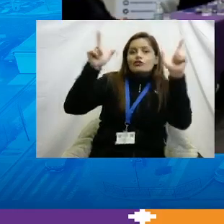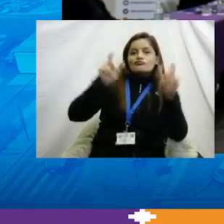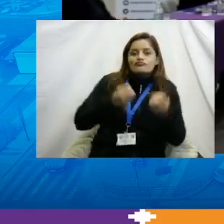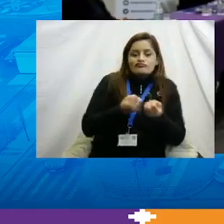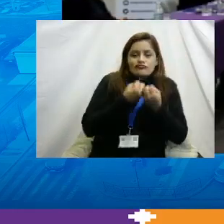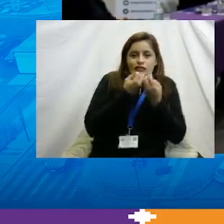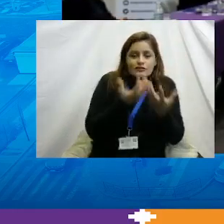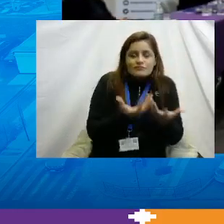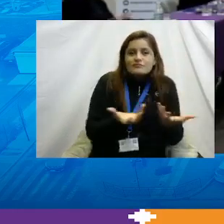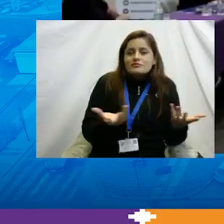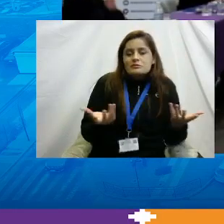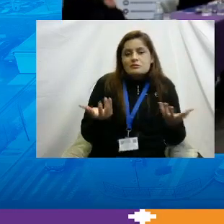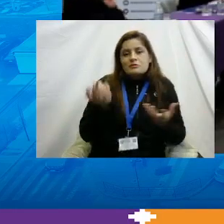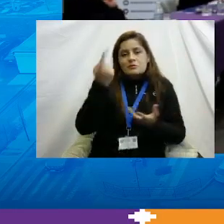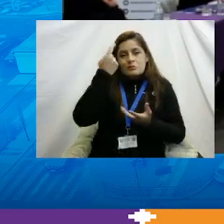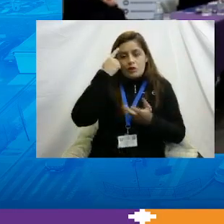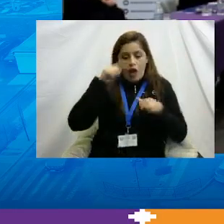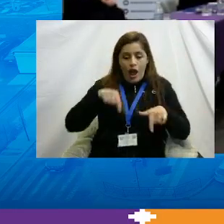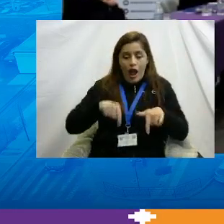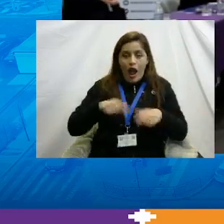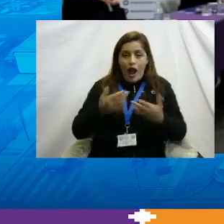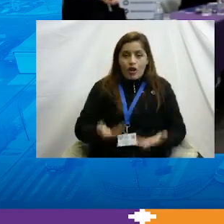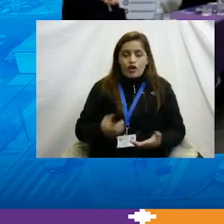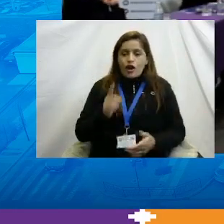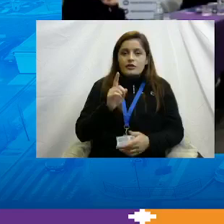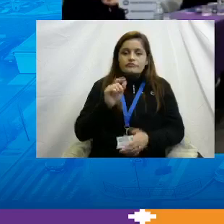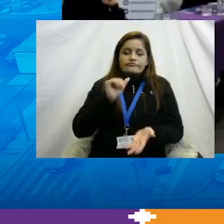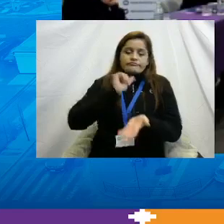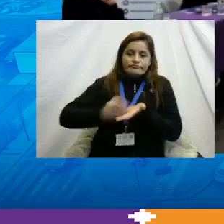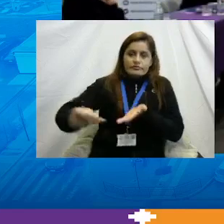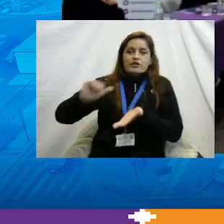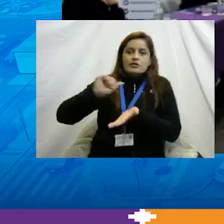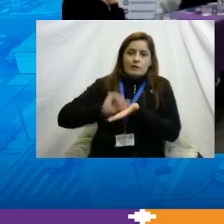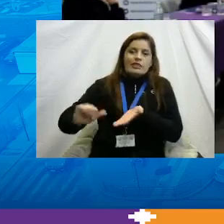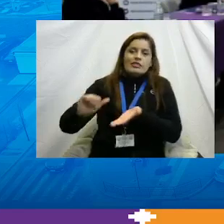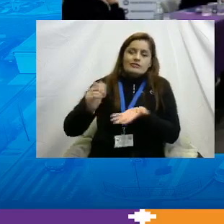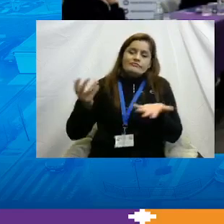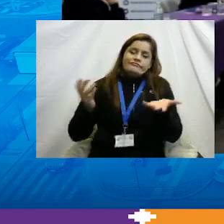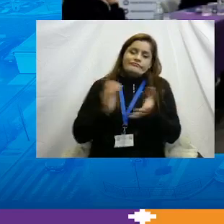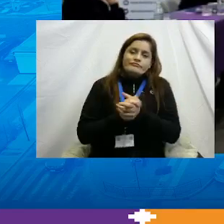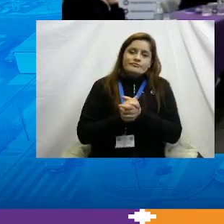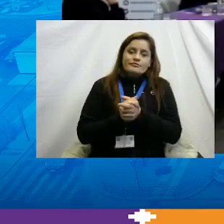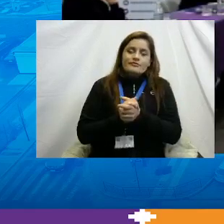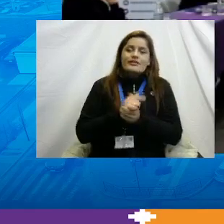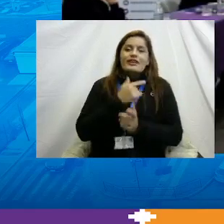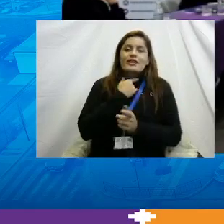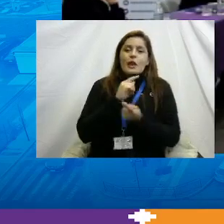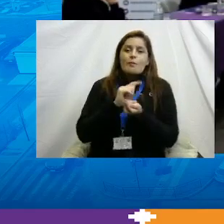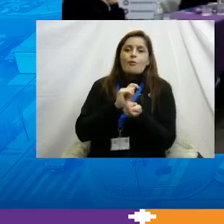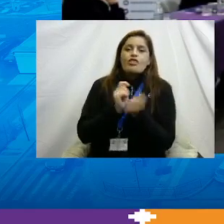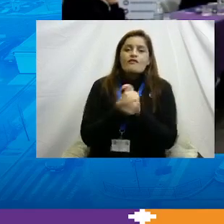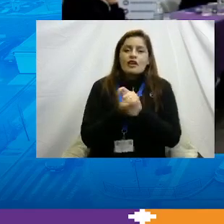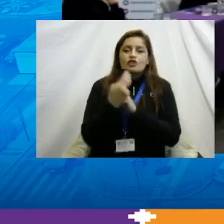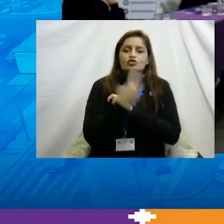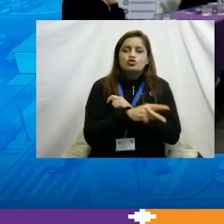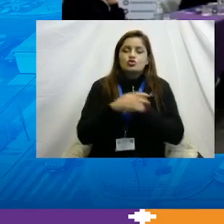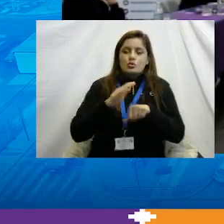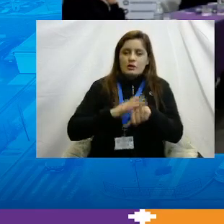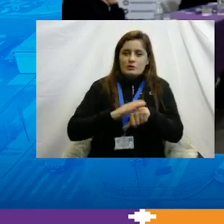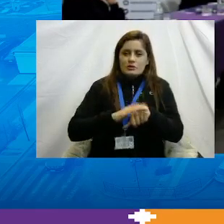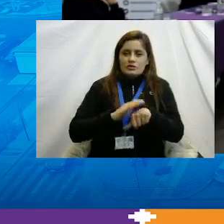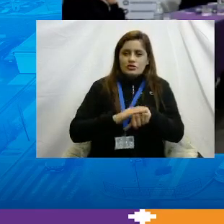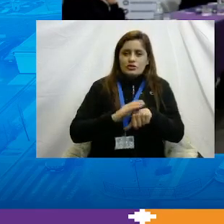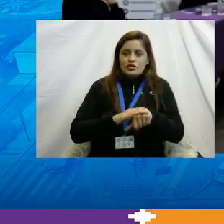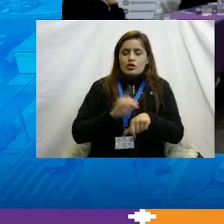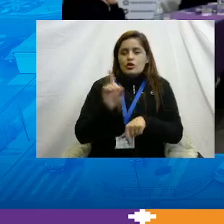pero actualmente no cuenta con esa autorización y solicita por ende poder solicitar la modificación de su permiso y así evitar